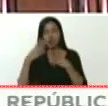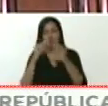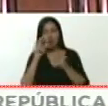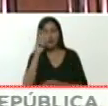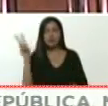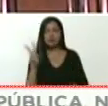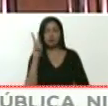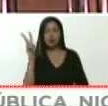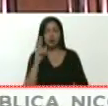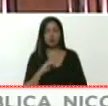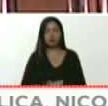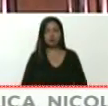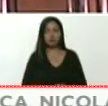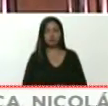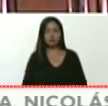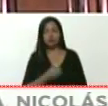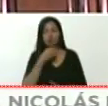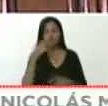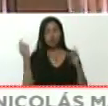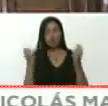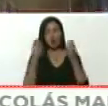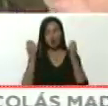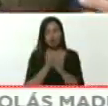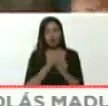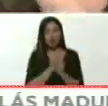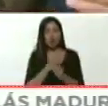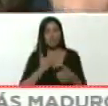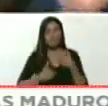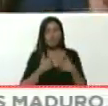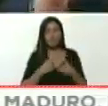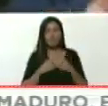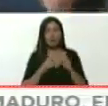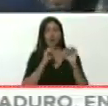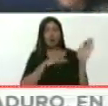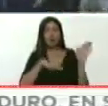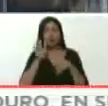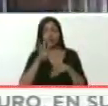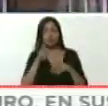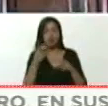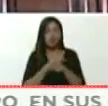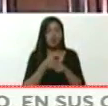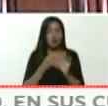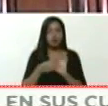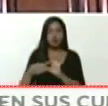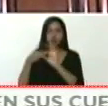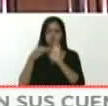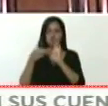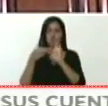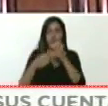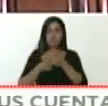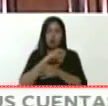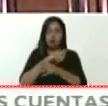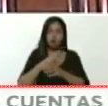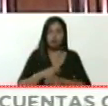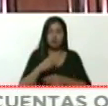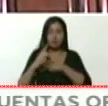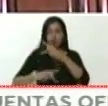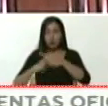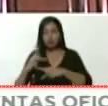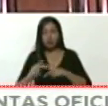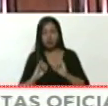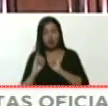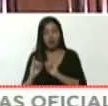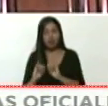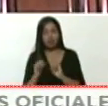Venezuela. Buena jornada de trabajo. Miércoles, 14 de agosto. Articulemos las fuerzas productivas